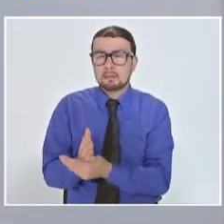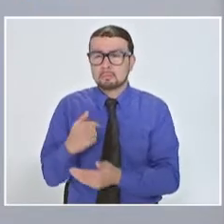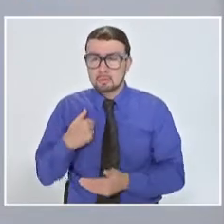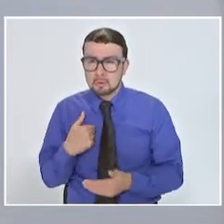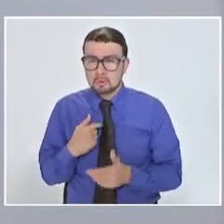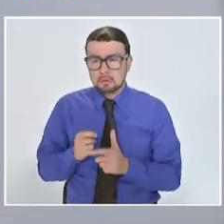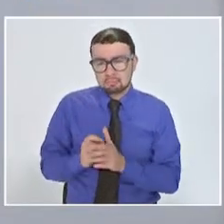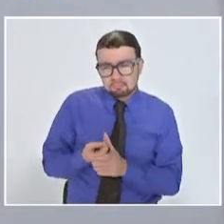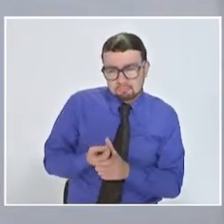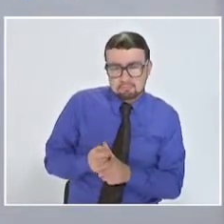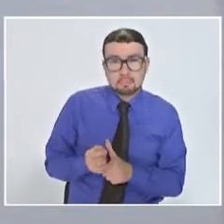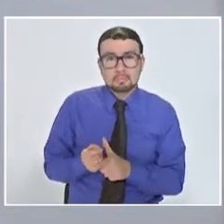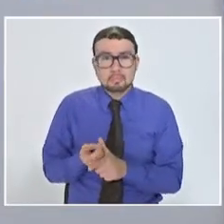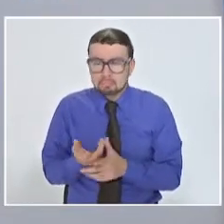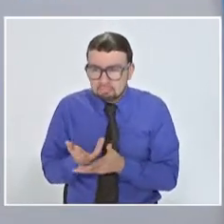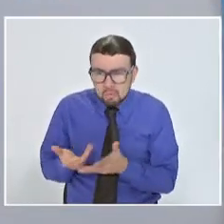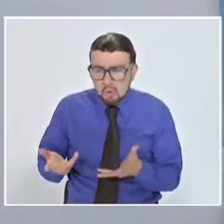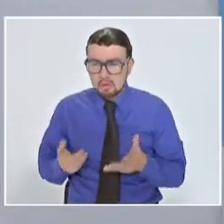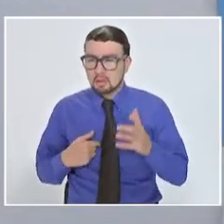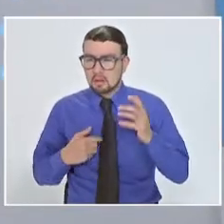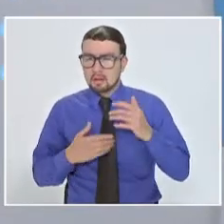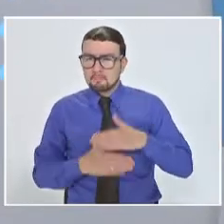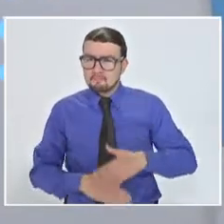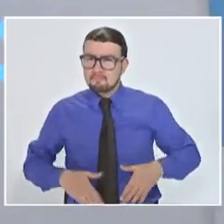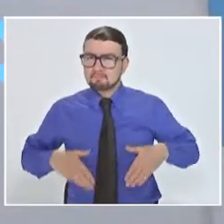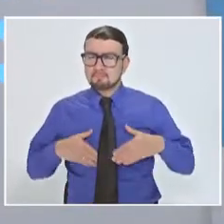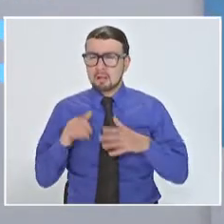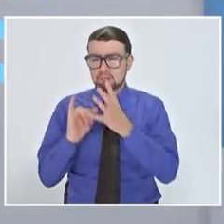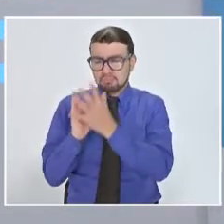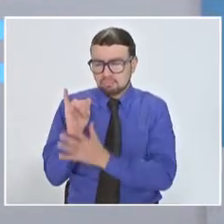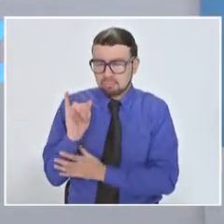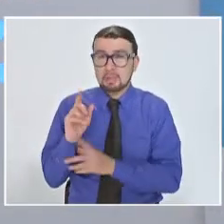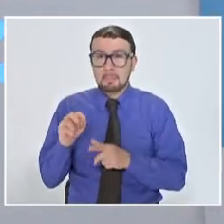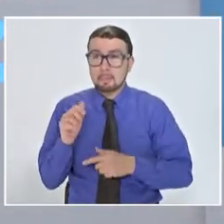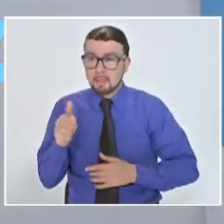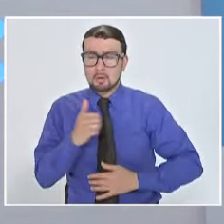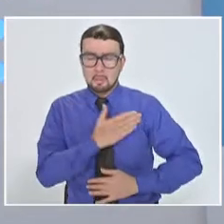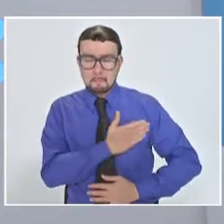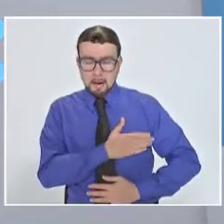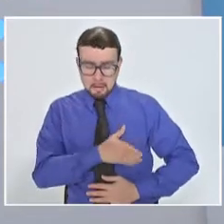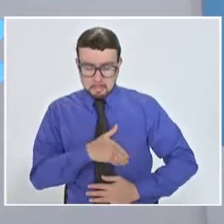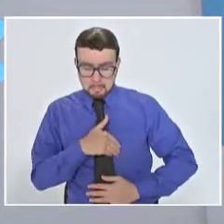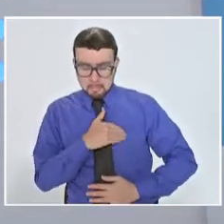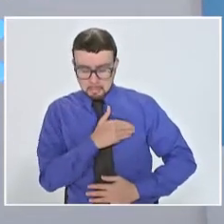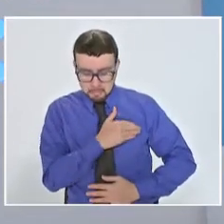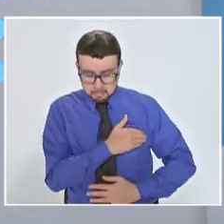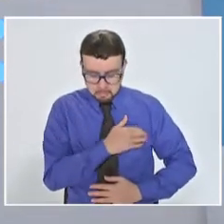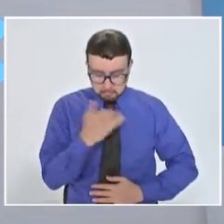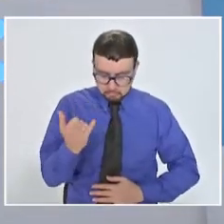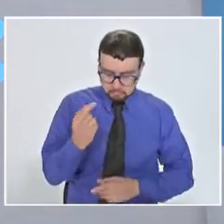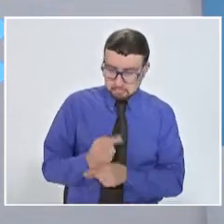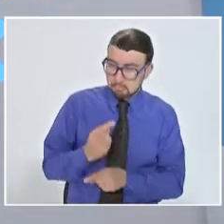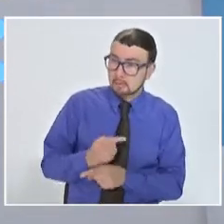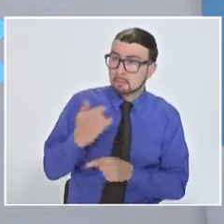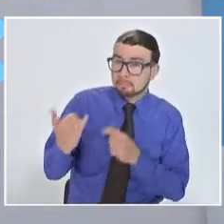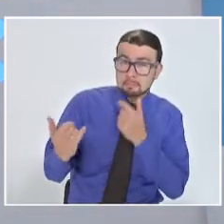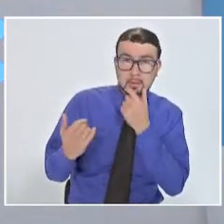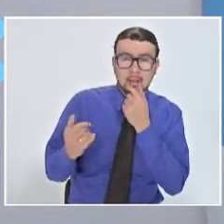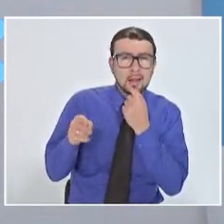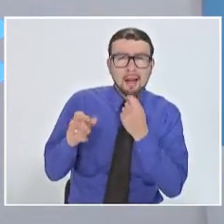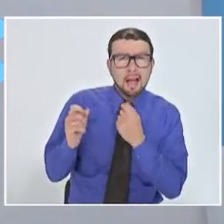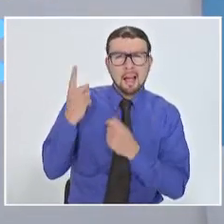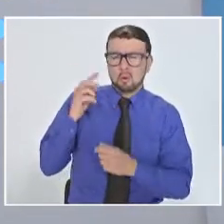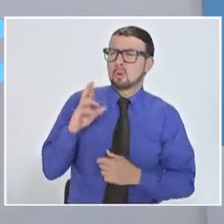doctora me realizó todo el paquete, incluso me hizo el autoexamen de mama. Ella me realizó el examen de mama y para ella fue algo extraño que